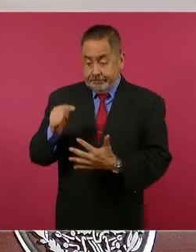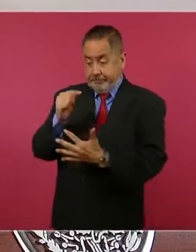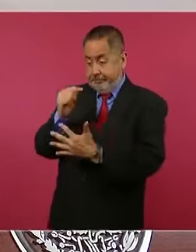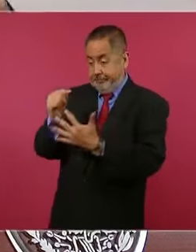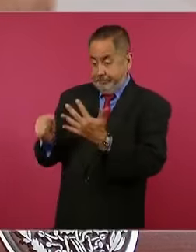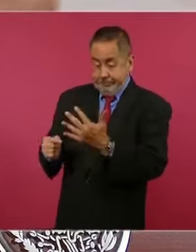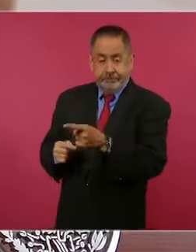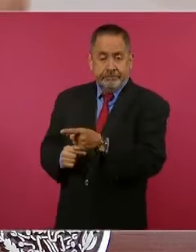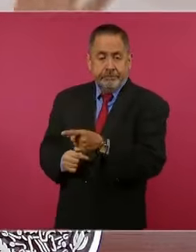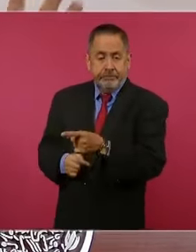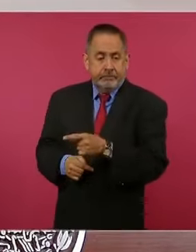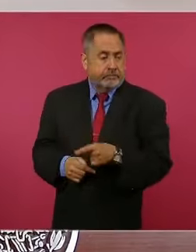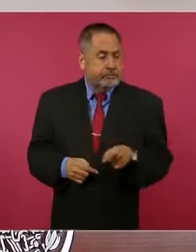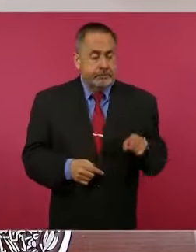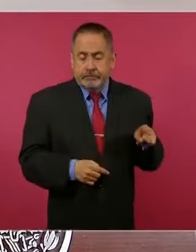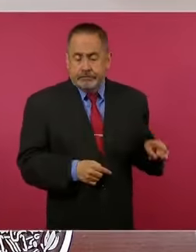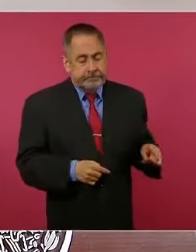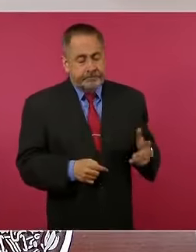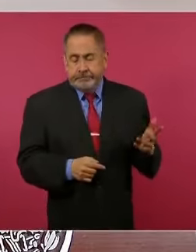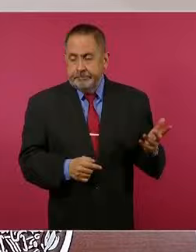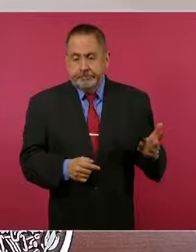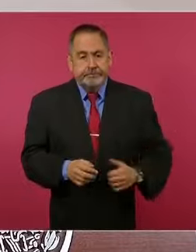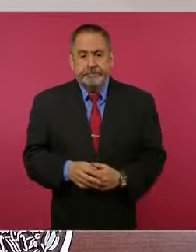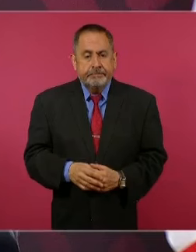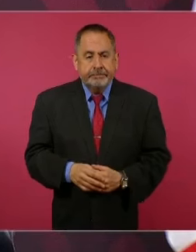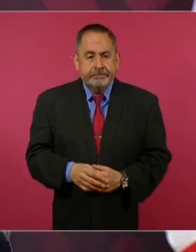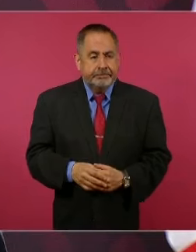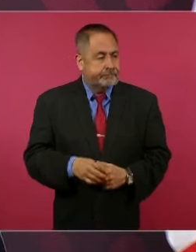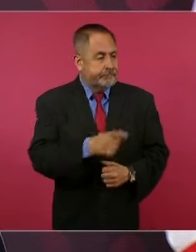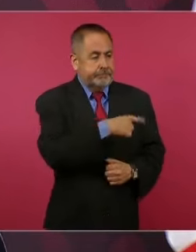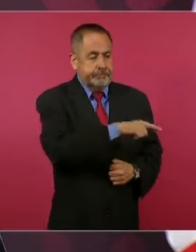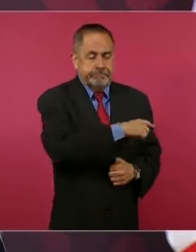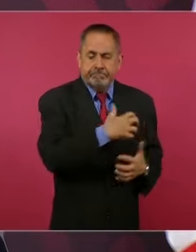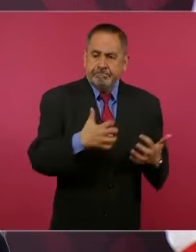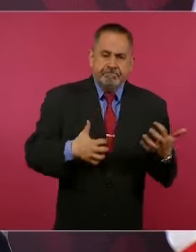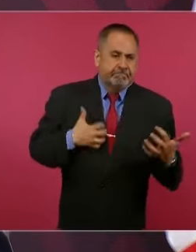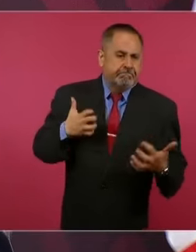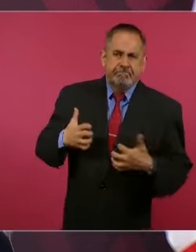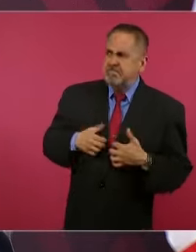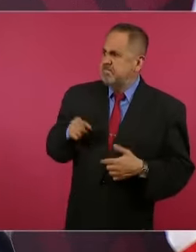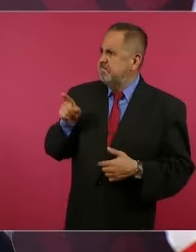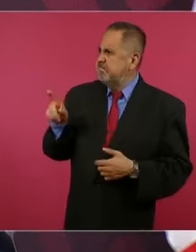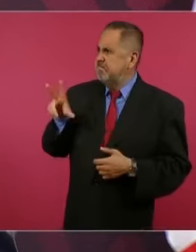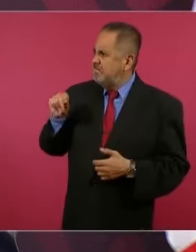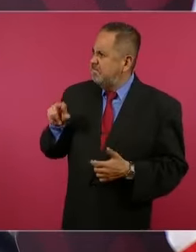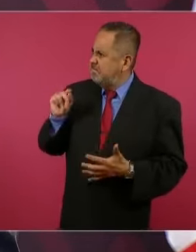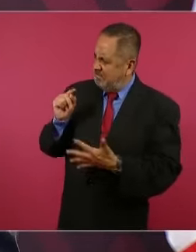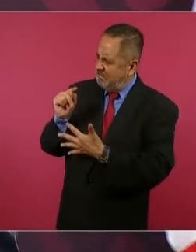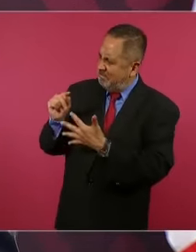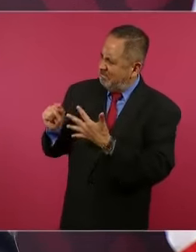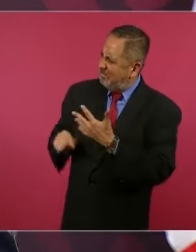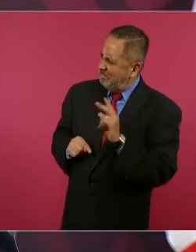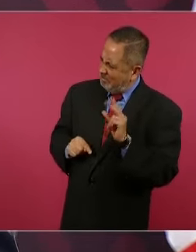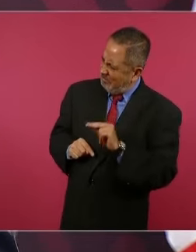eso no van a querer pero les molesta a los